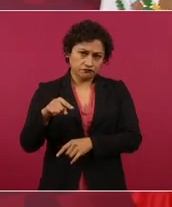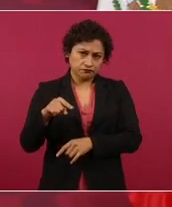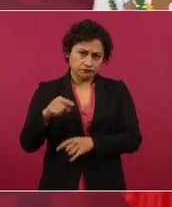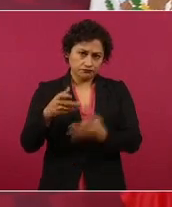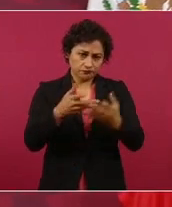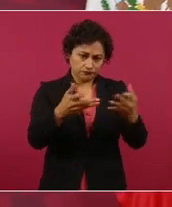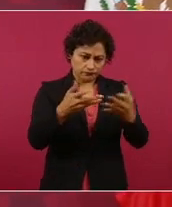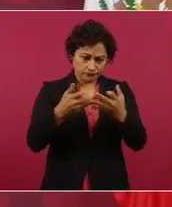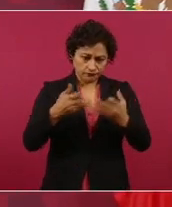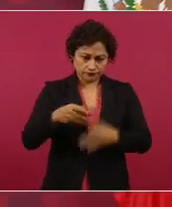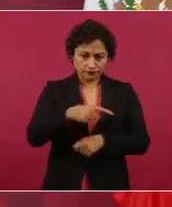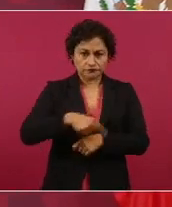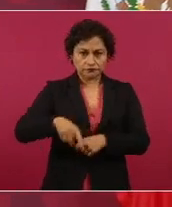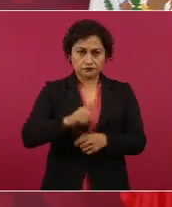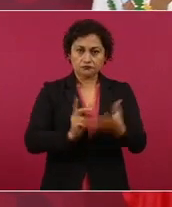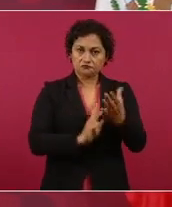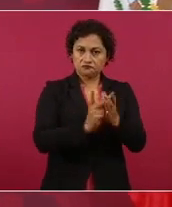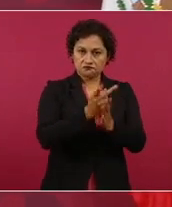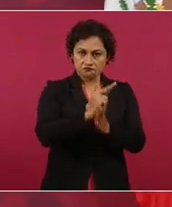de temporal